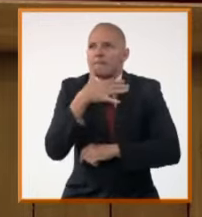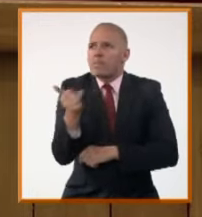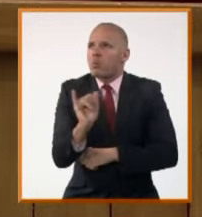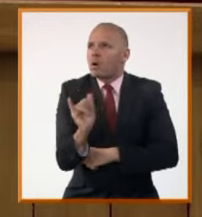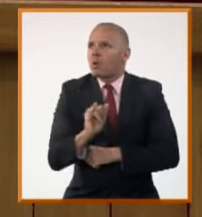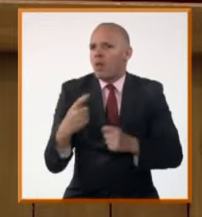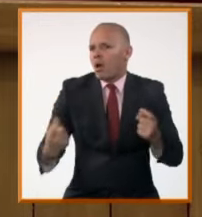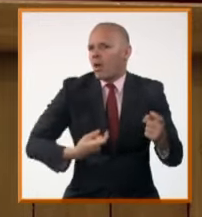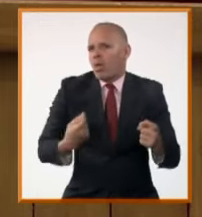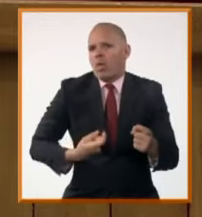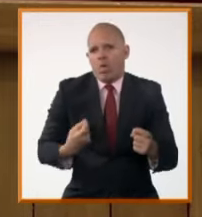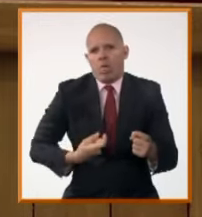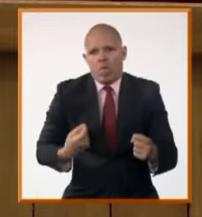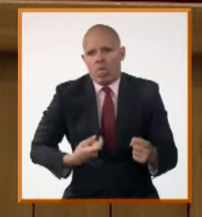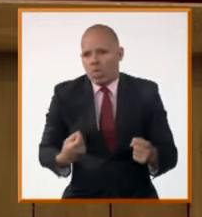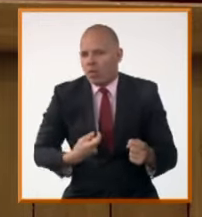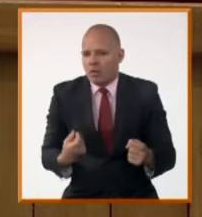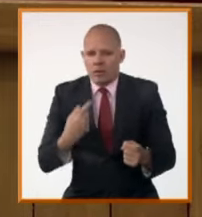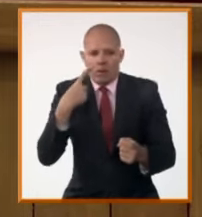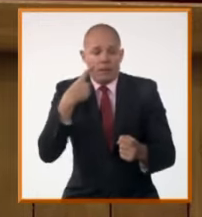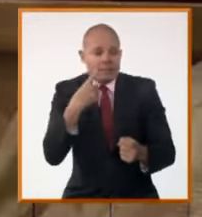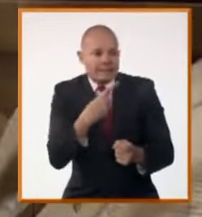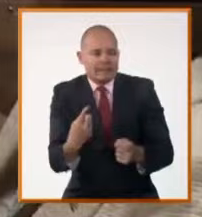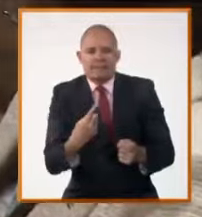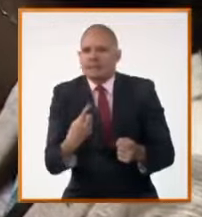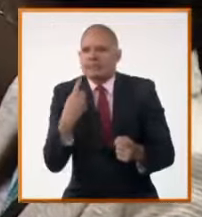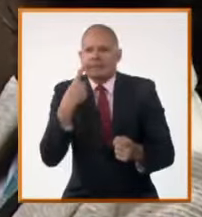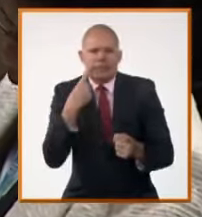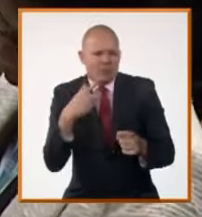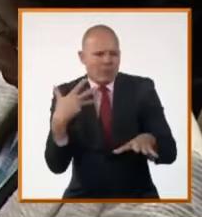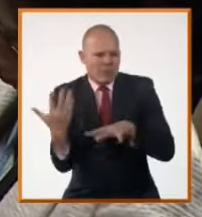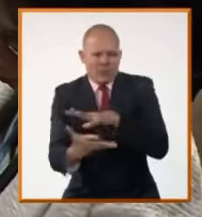con todas las complejidades que ello trae.